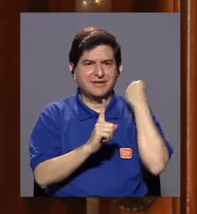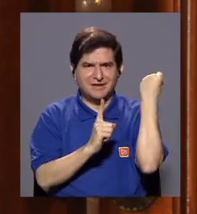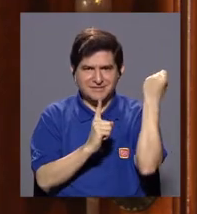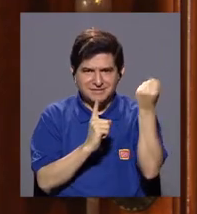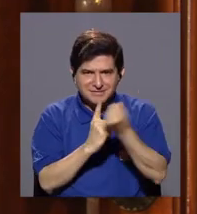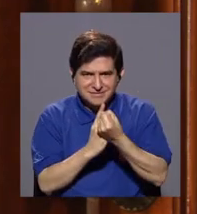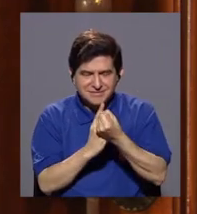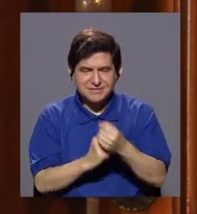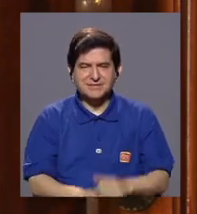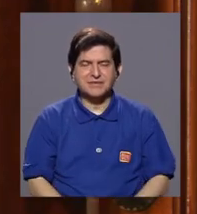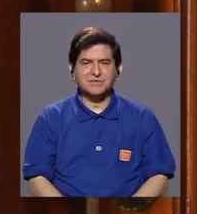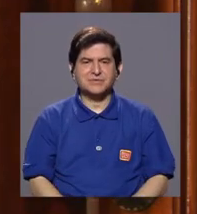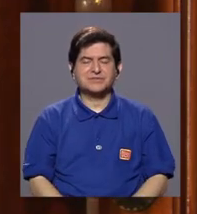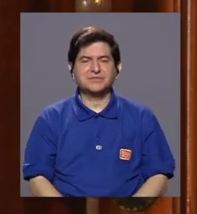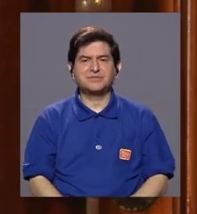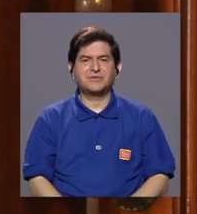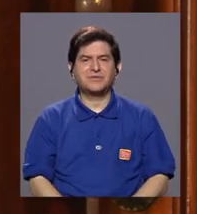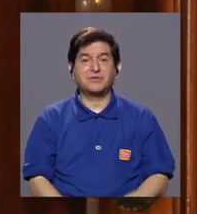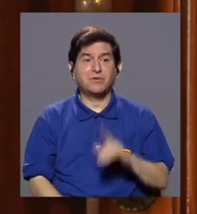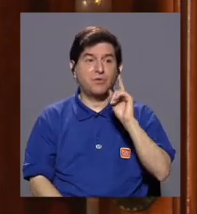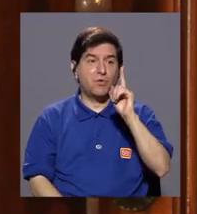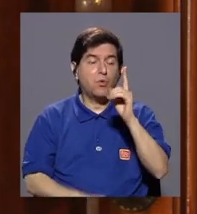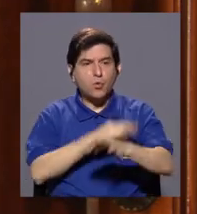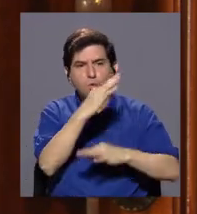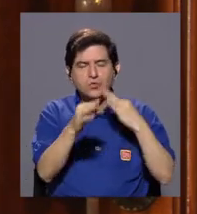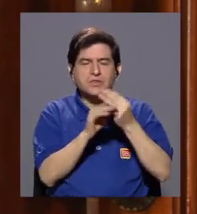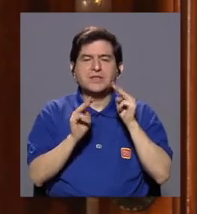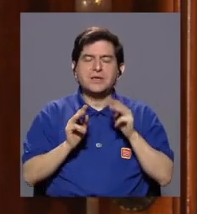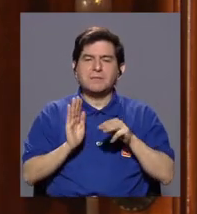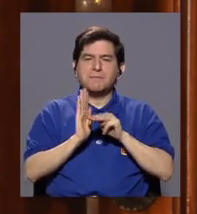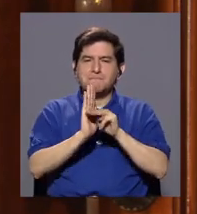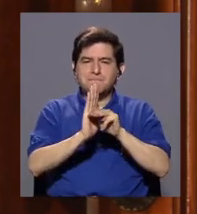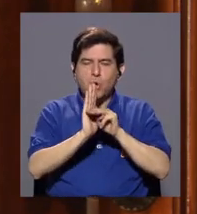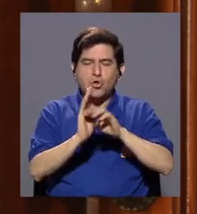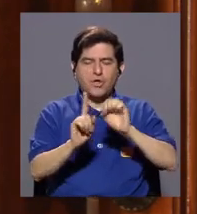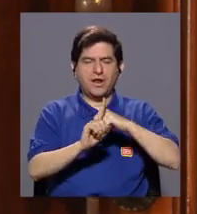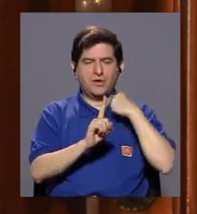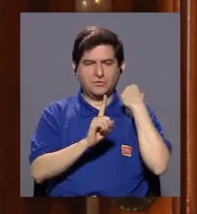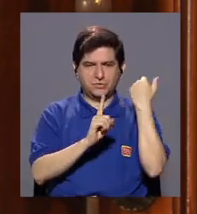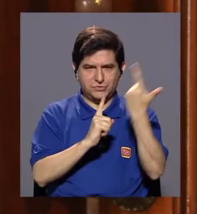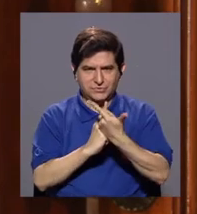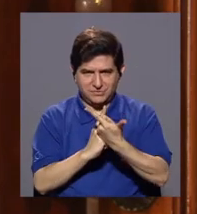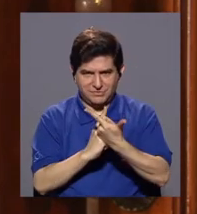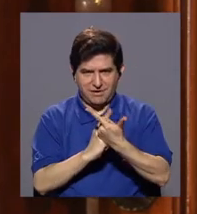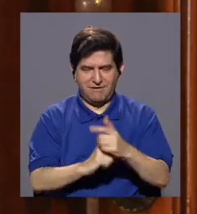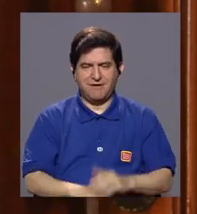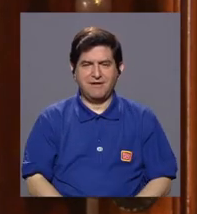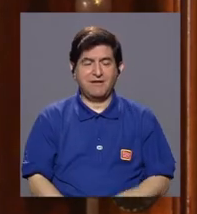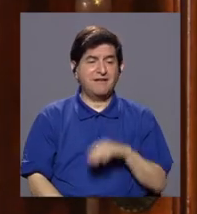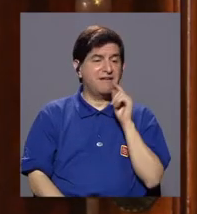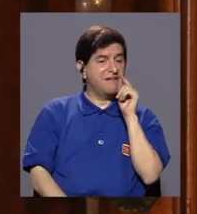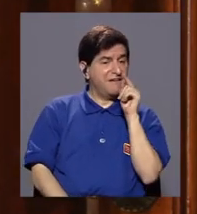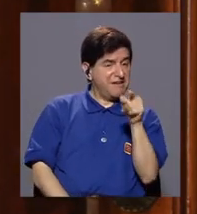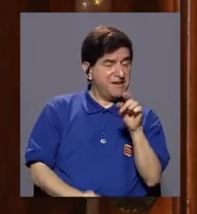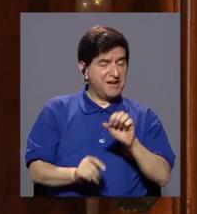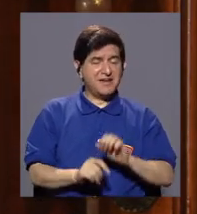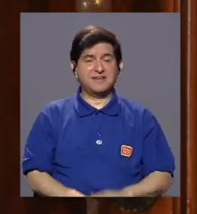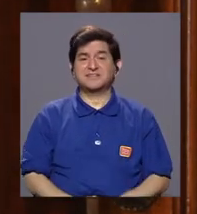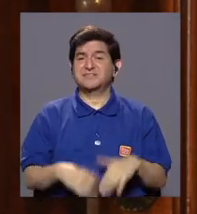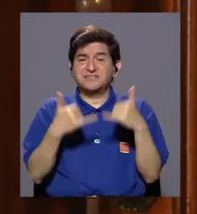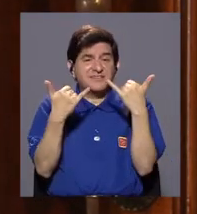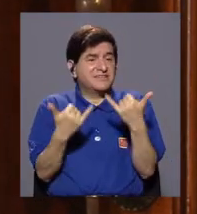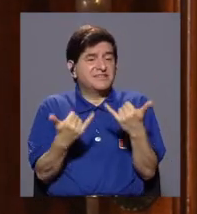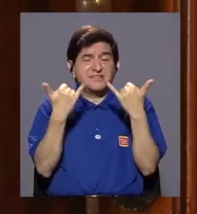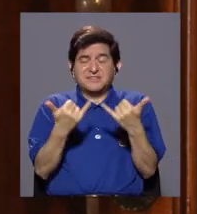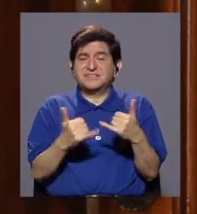estado de cosas, a un modelo de sociedad en el cual